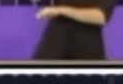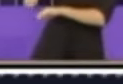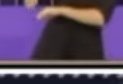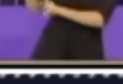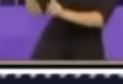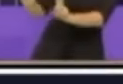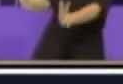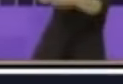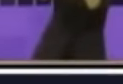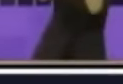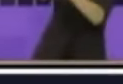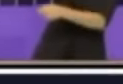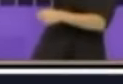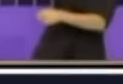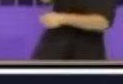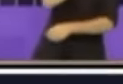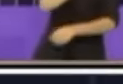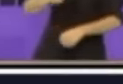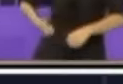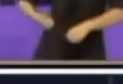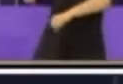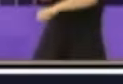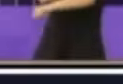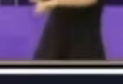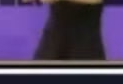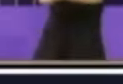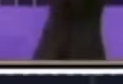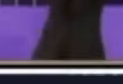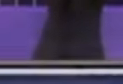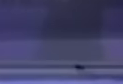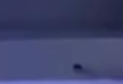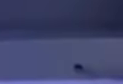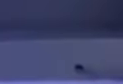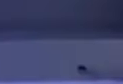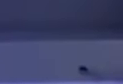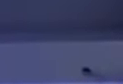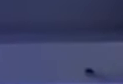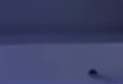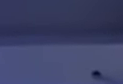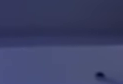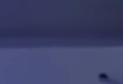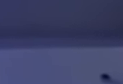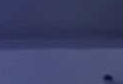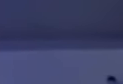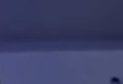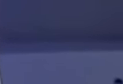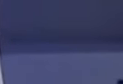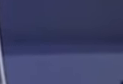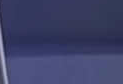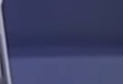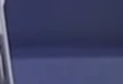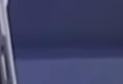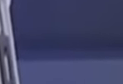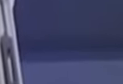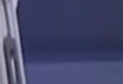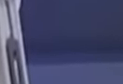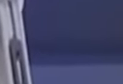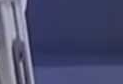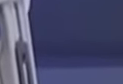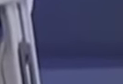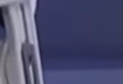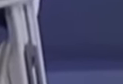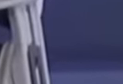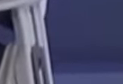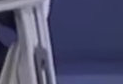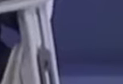debates, el ver emociones en tiempo real. Correcto, más allá del verbo, de lo que ensayaron, porque sí, yo vi a Santiago Taboada